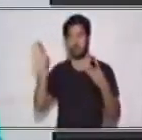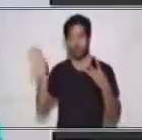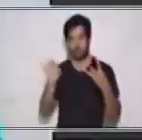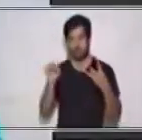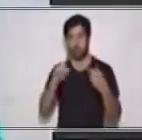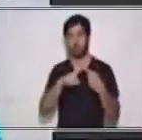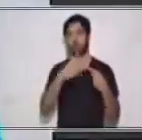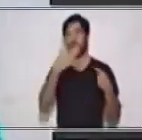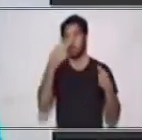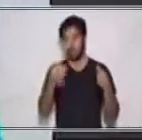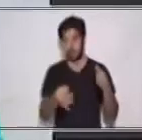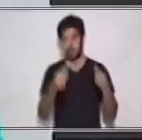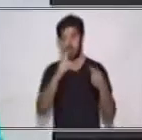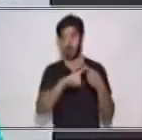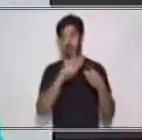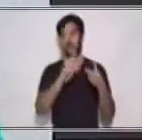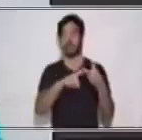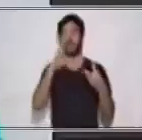Hagamos